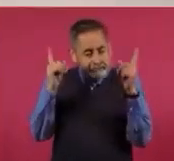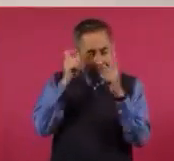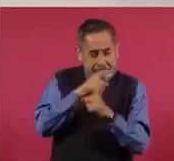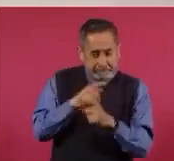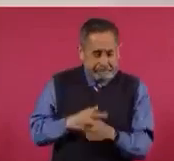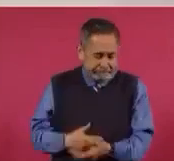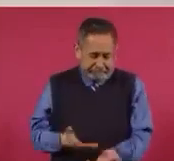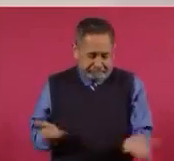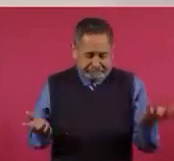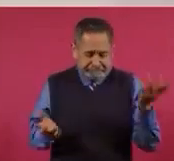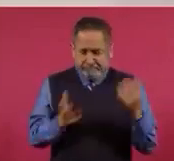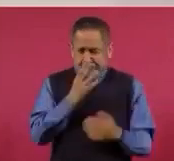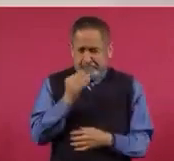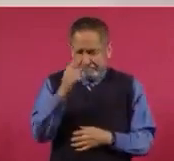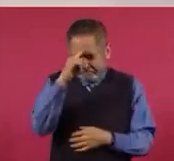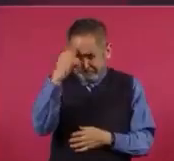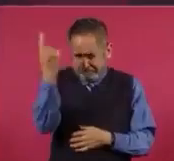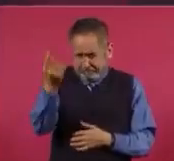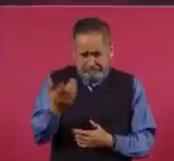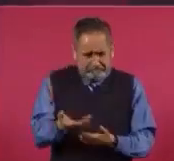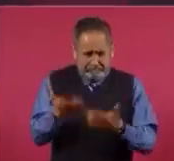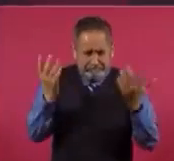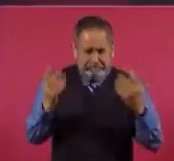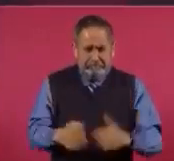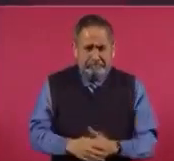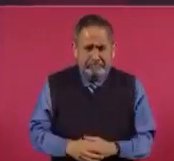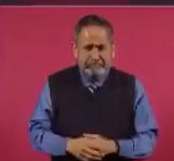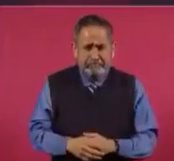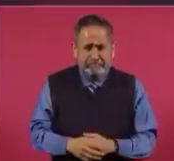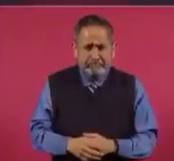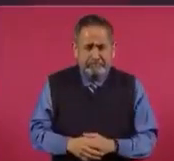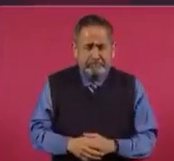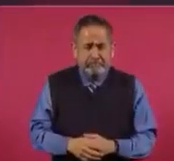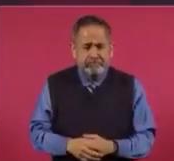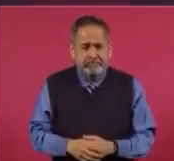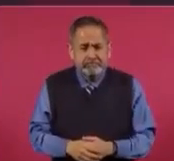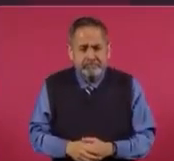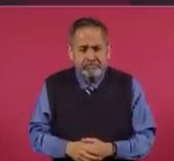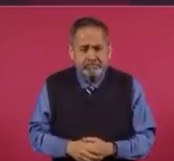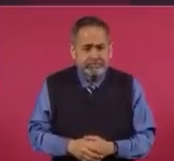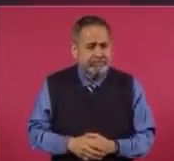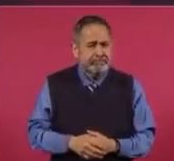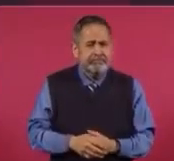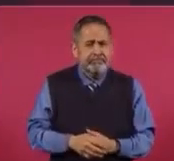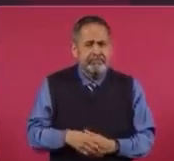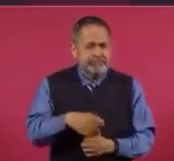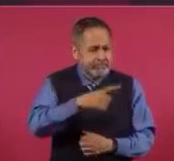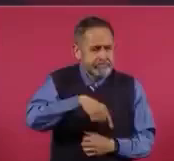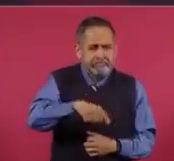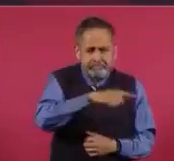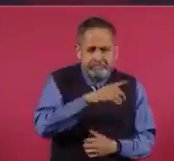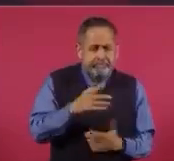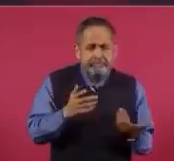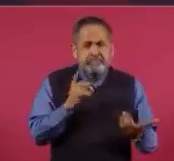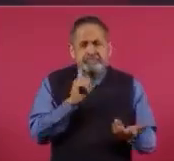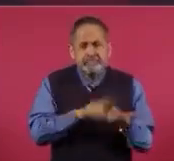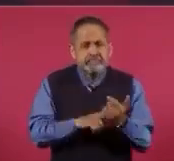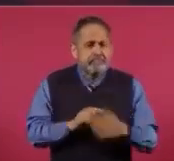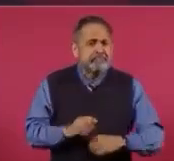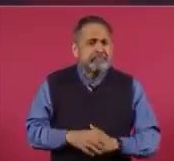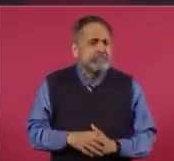complicado tan complejo el derecho ya hay